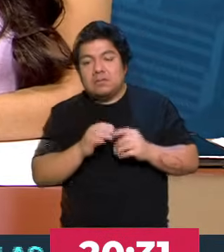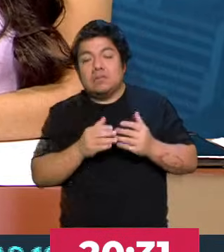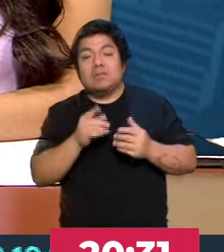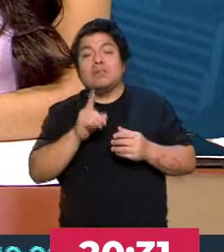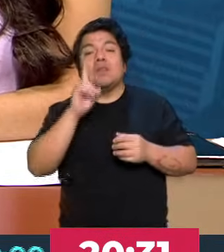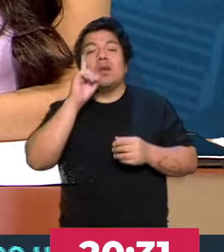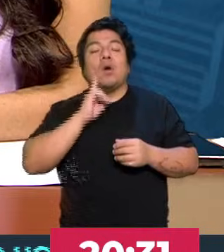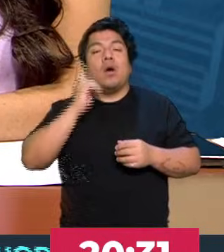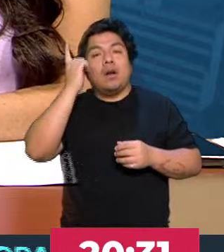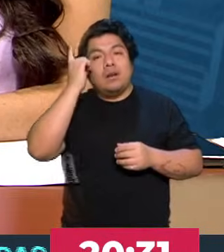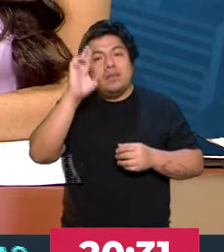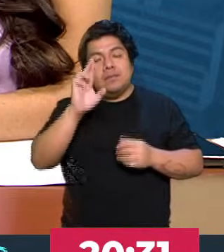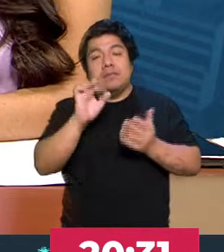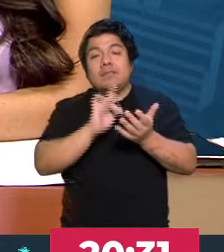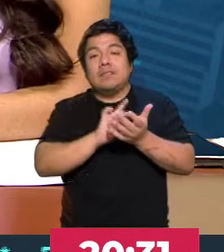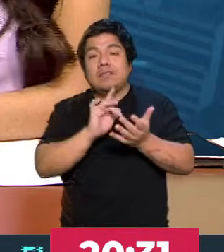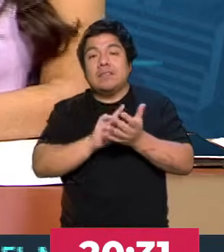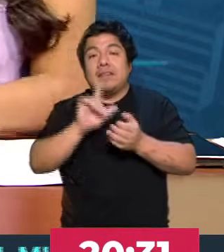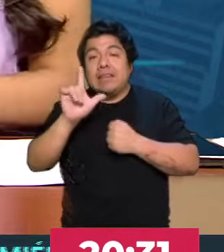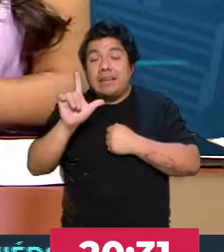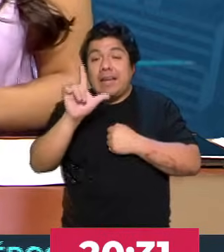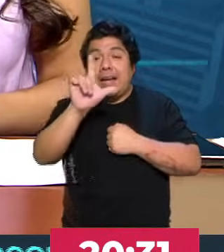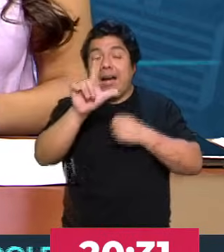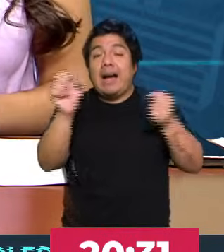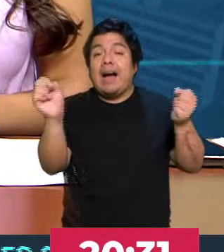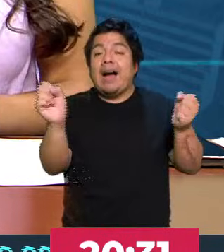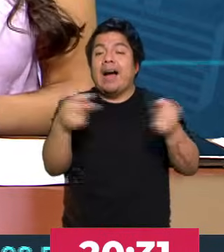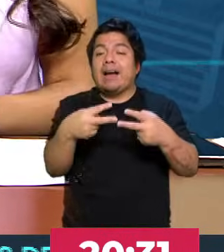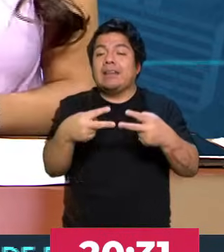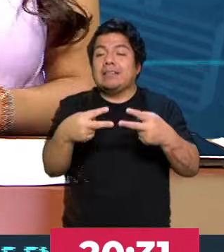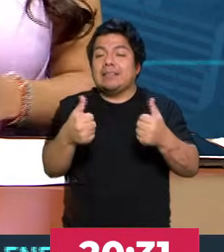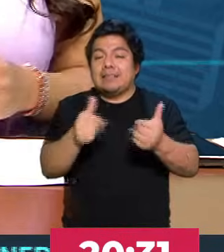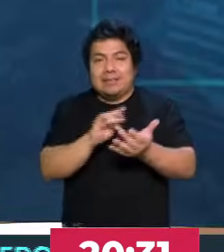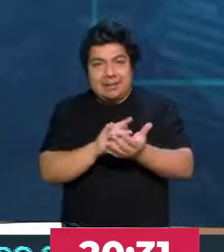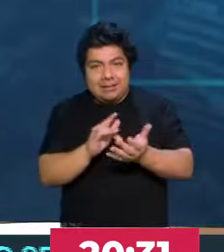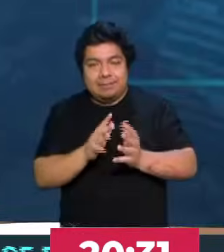agradecemos mucho y le vemos la próxima semana aquí el lunes en Comentando la Nota. Aquí nos vemos. Gracias. Y bueno,